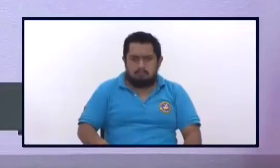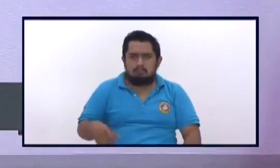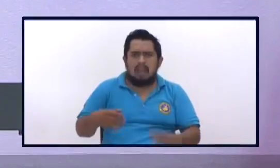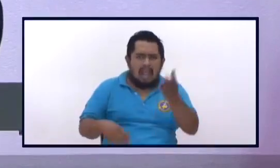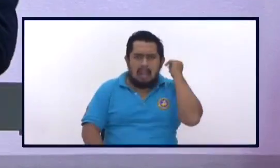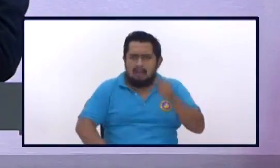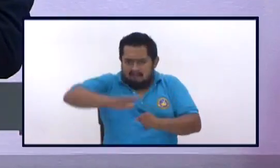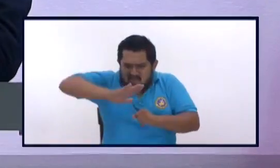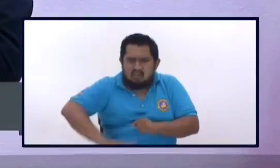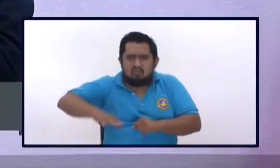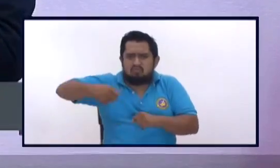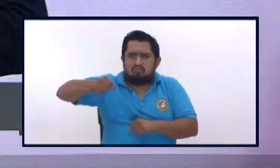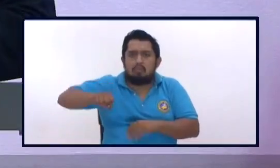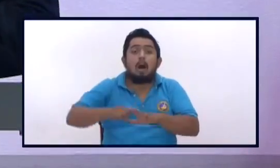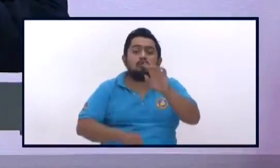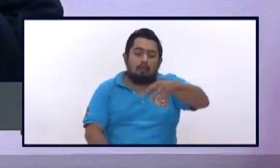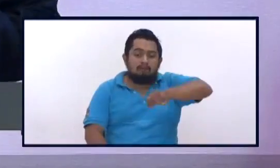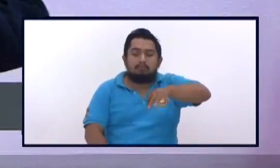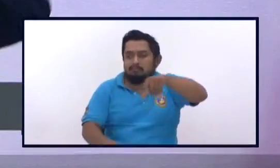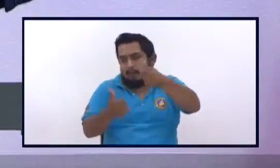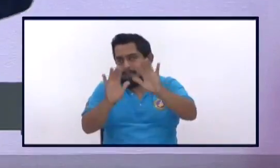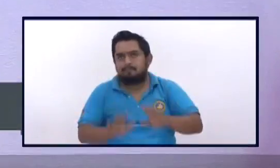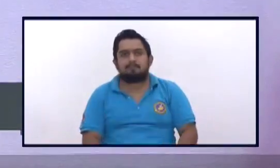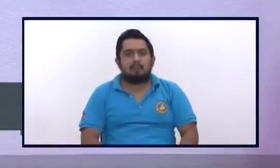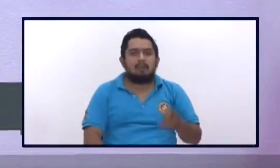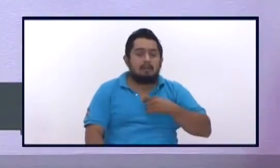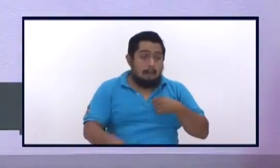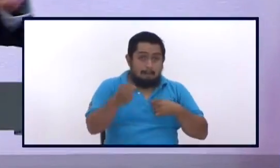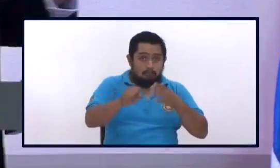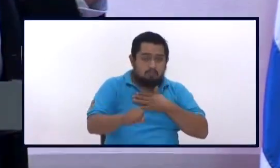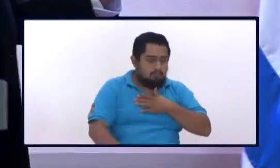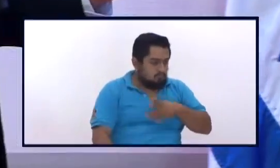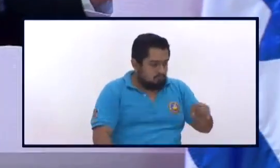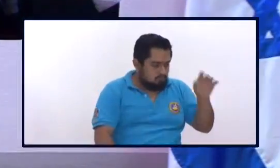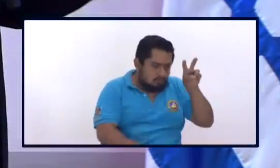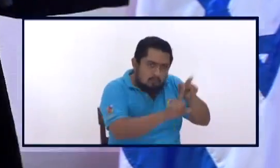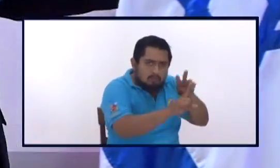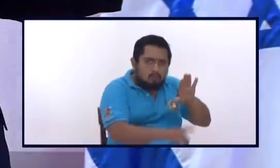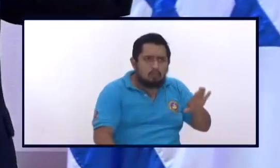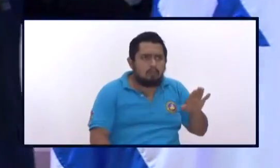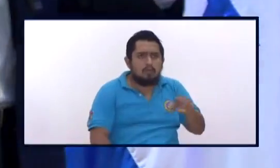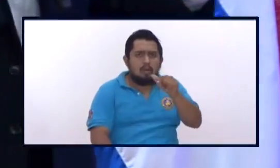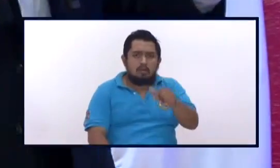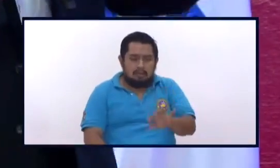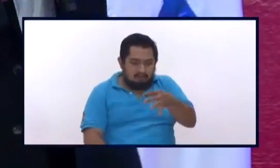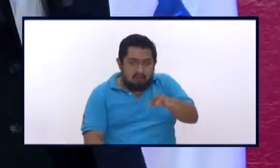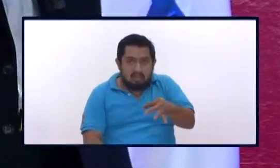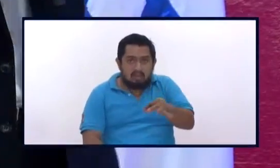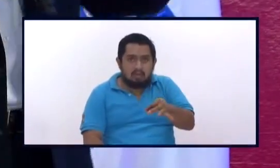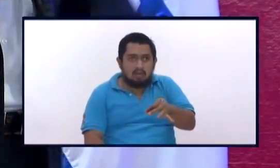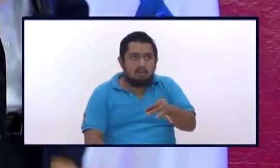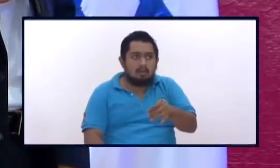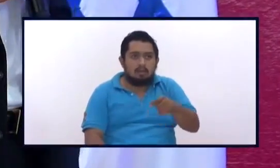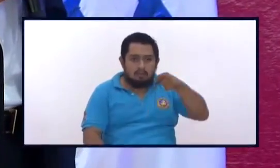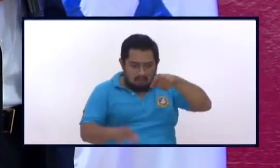50 eran direct hoy ya le pusieron ya web pues esta motocicleta tiene una cualidad característica tiene una llave que no tiene una